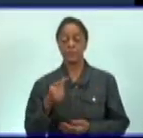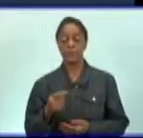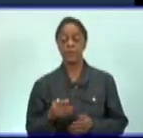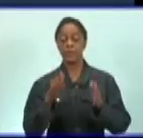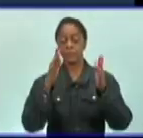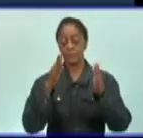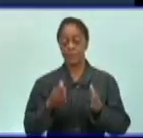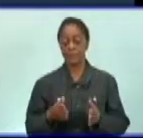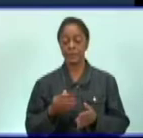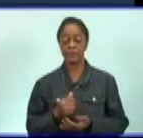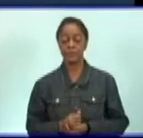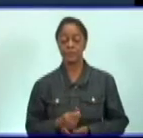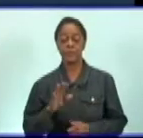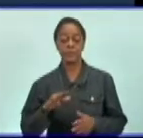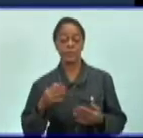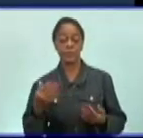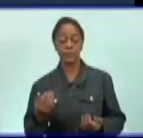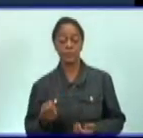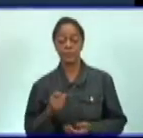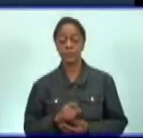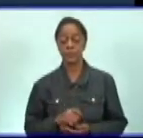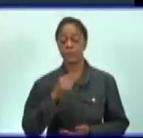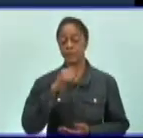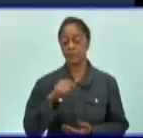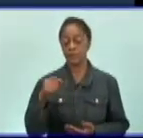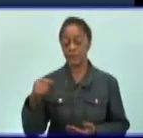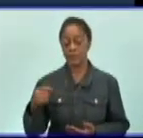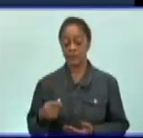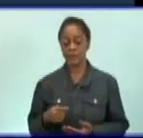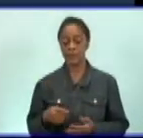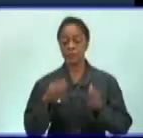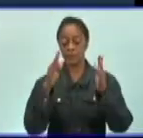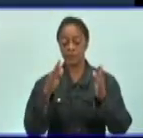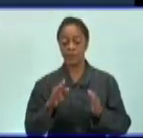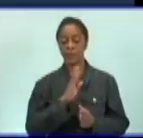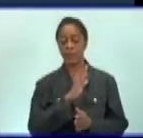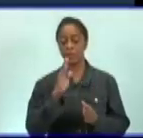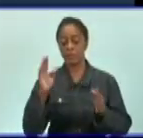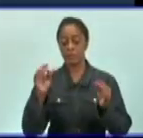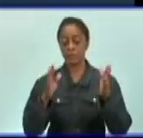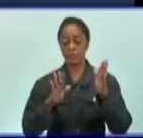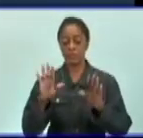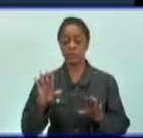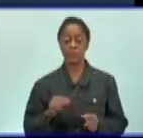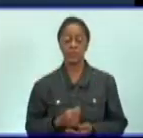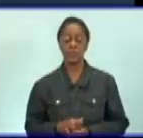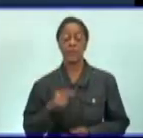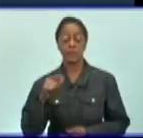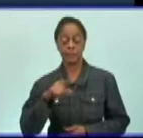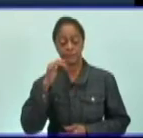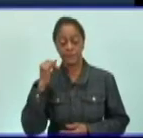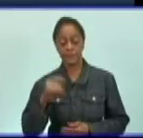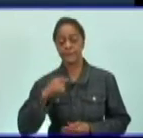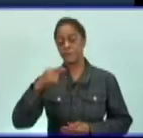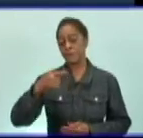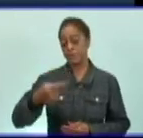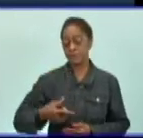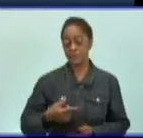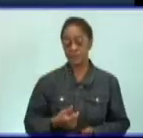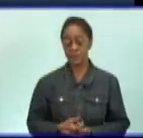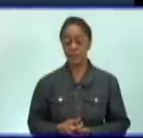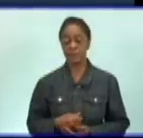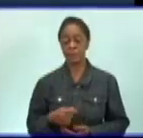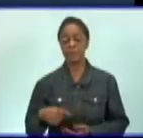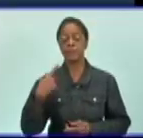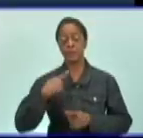forma de columna, como si estuvieran escritos en la tabla de posiciones. Y así sucesivamente